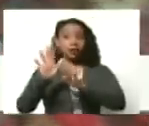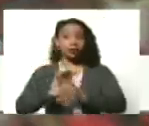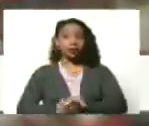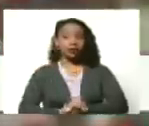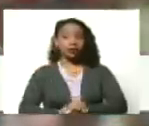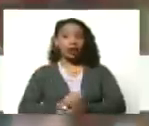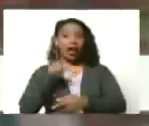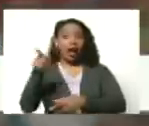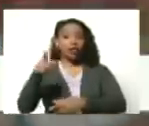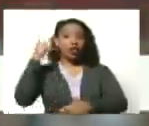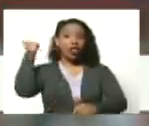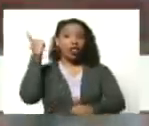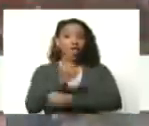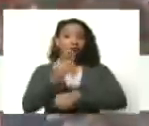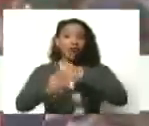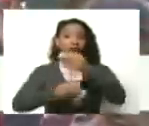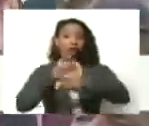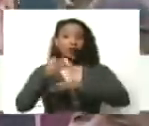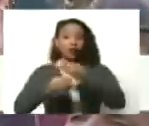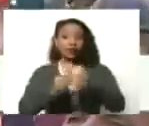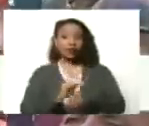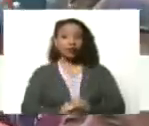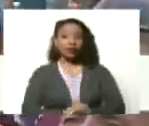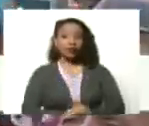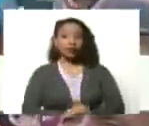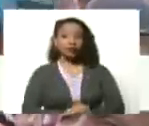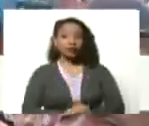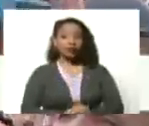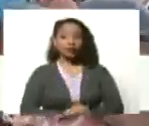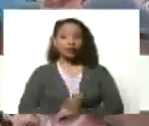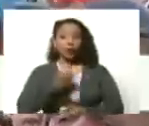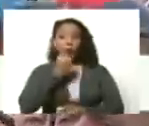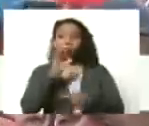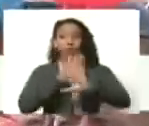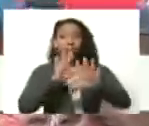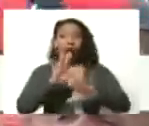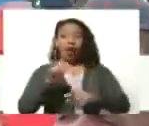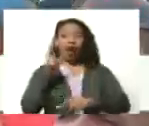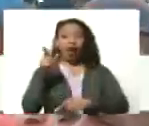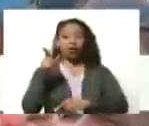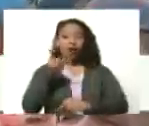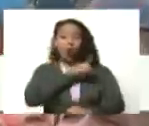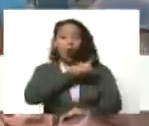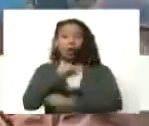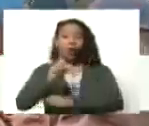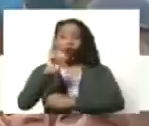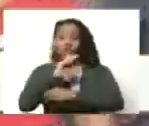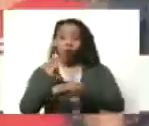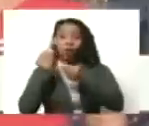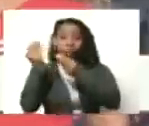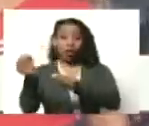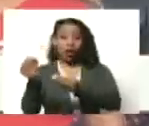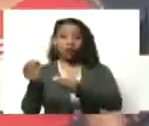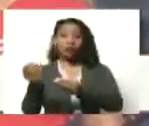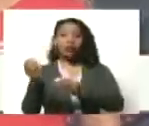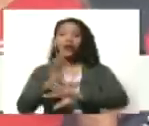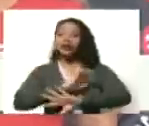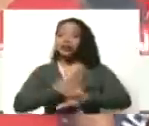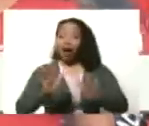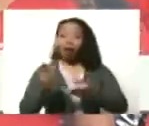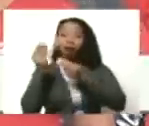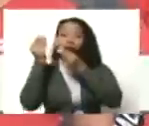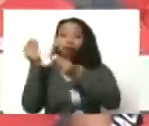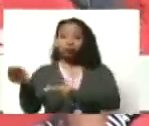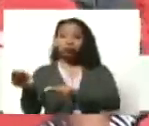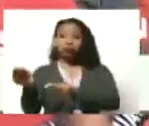Ya eso debe estar hecho. Bueno, ya eso es una orden. Donde no hayan entregado, que entreguen.